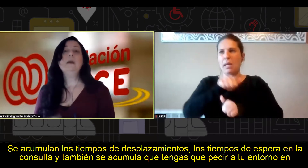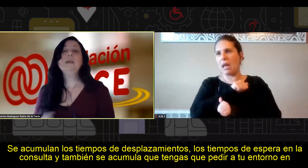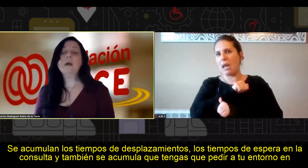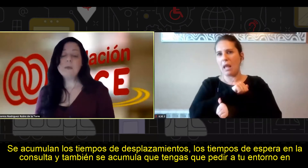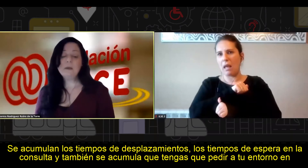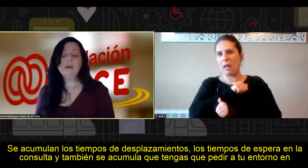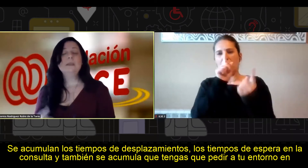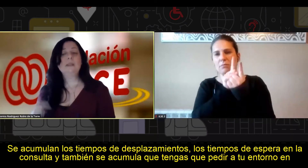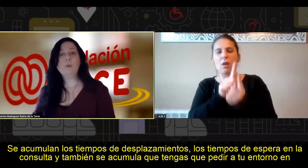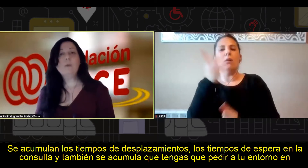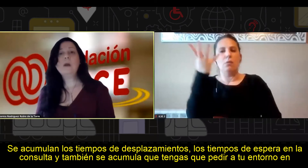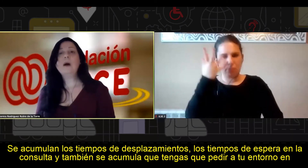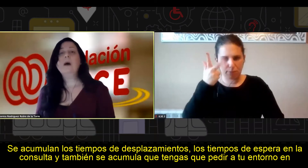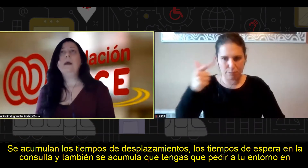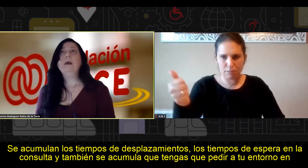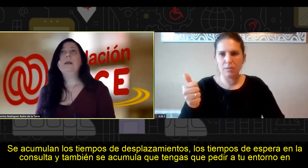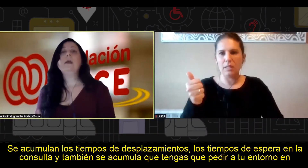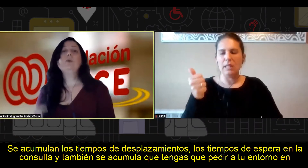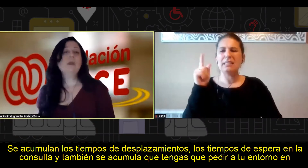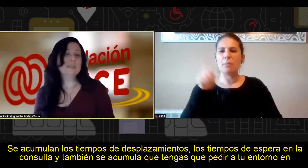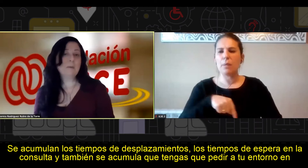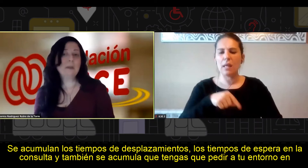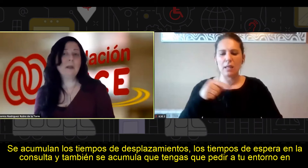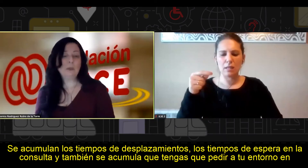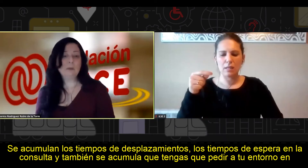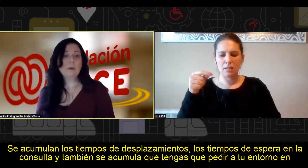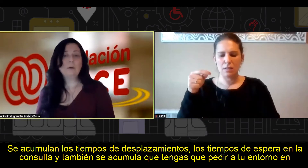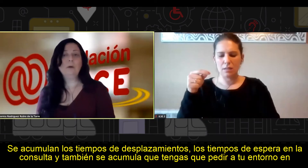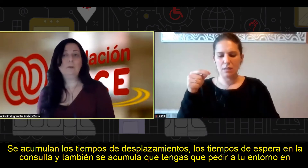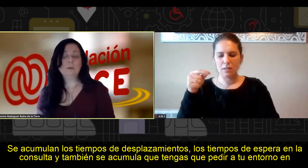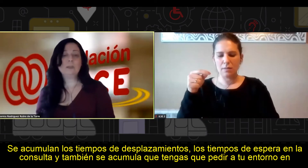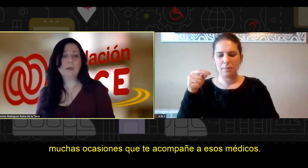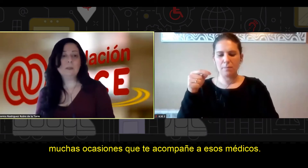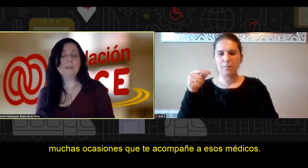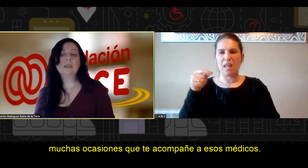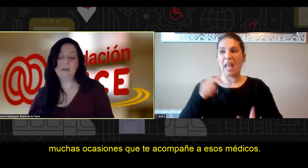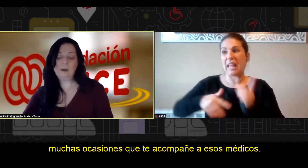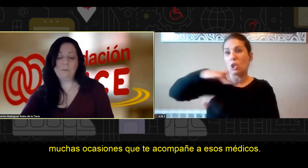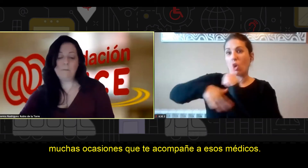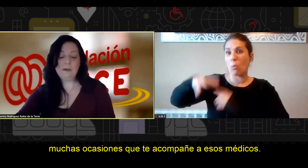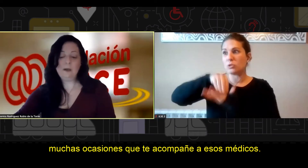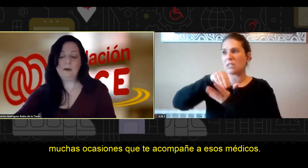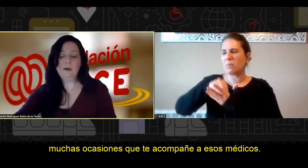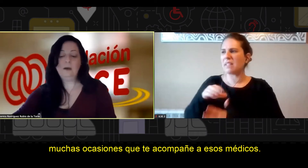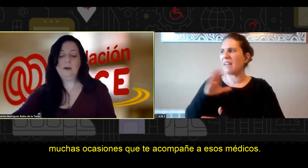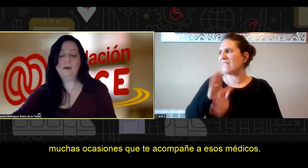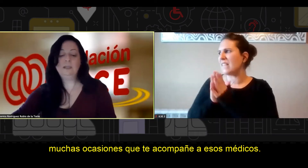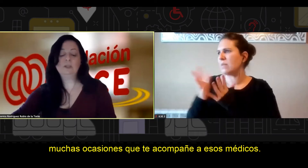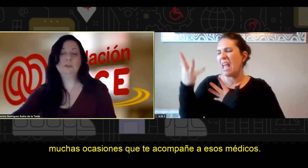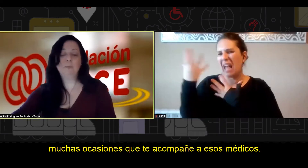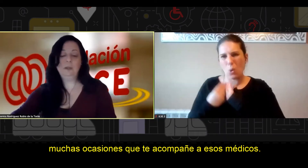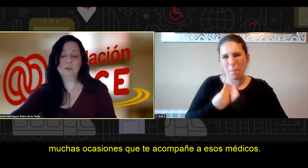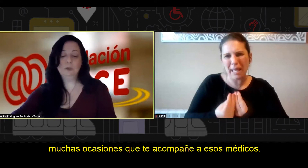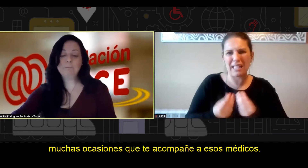y también se acumula el que tú tengas que pedir a tu entorno, en muchas ocasiones, que te acompañe a